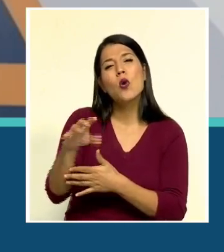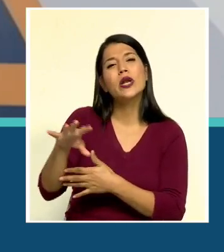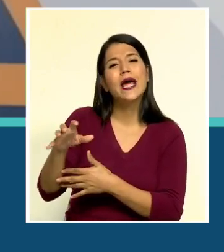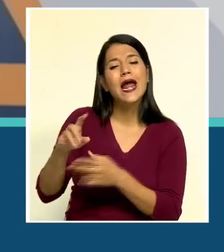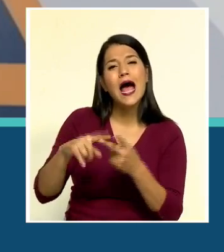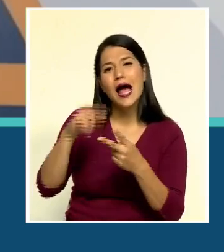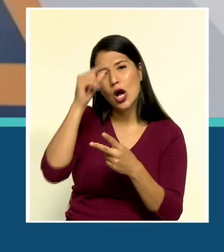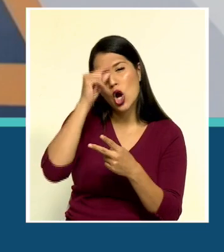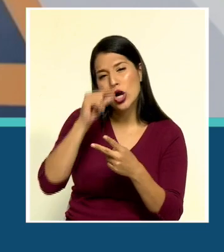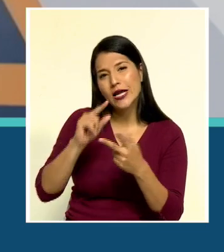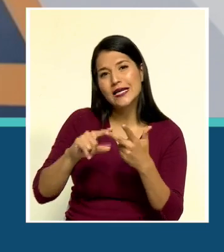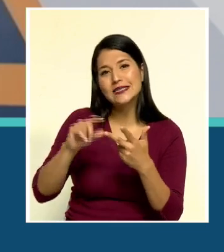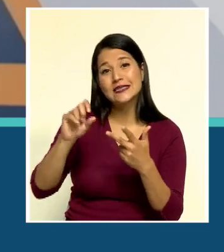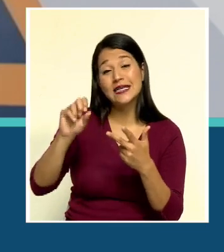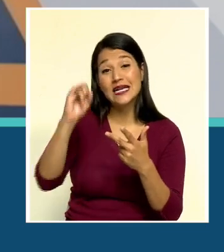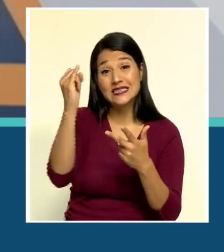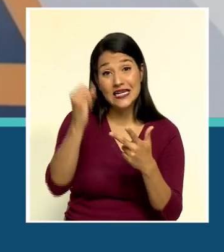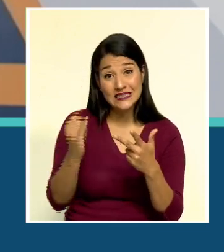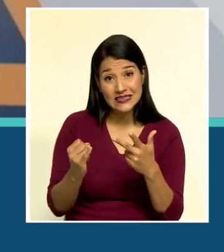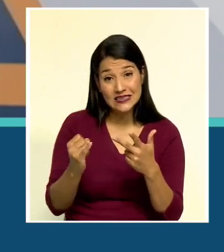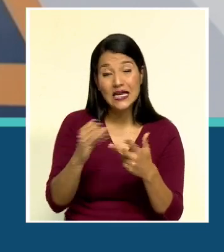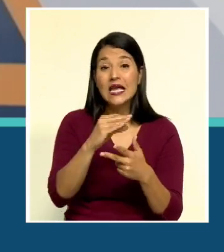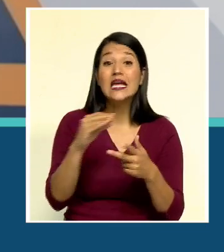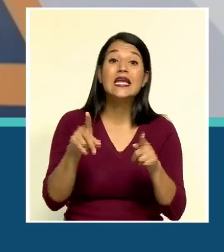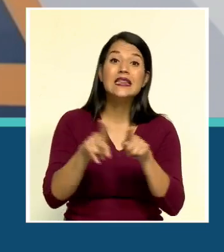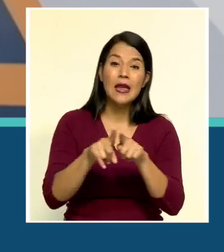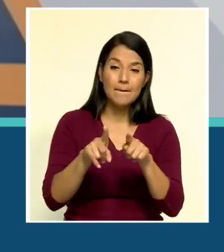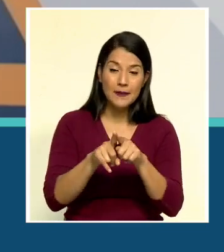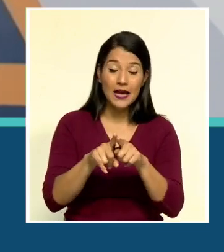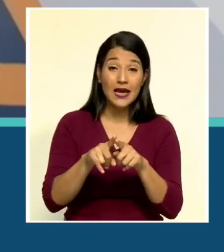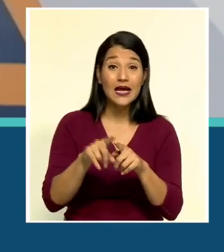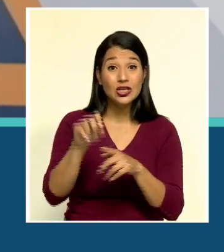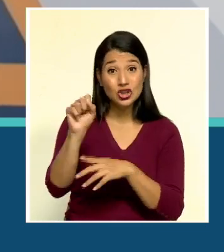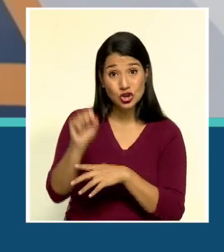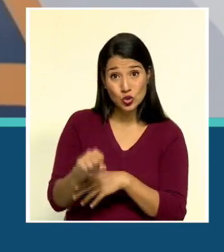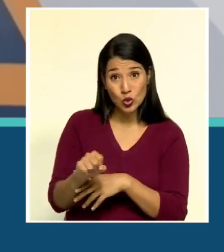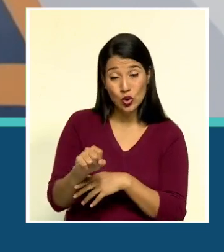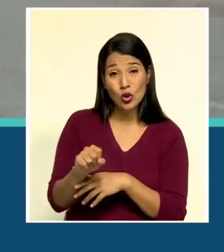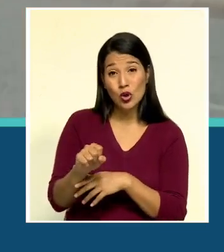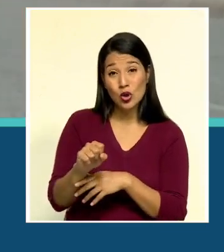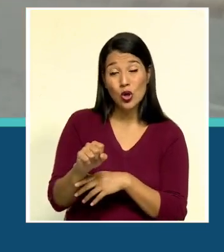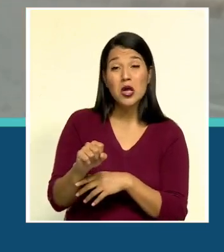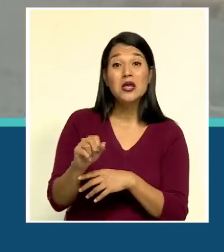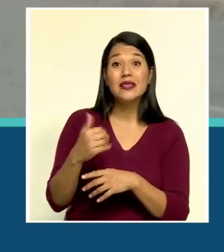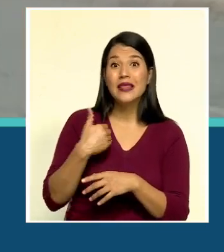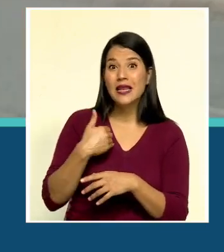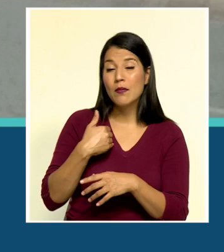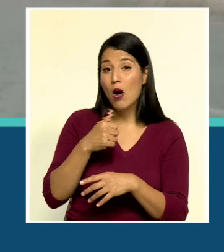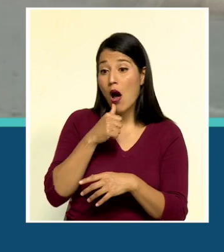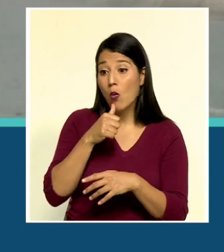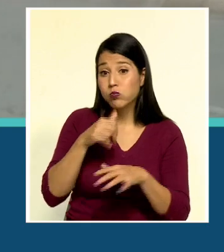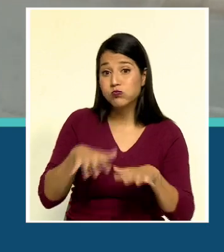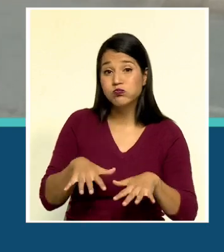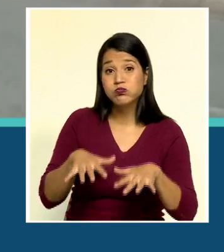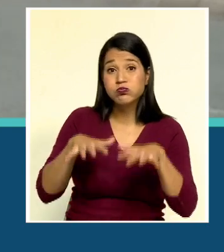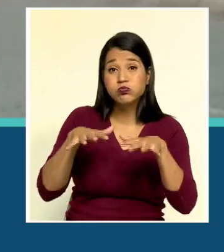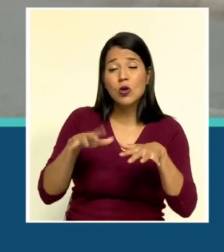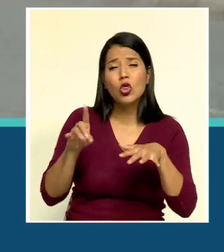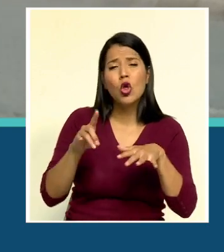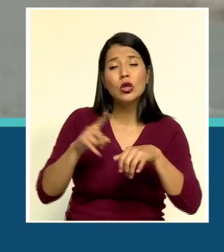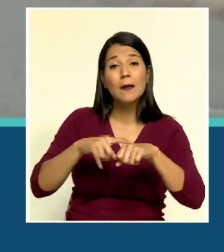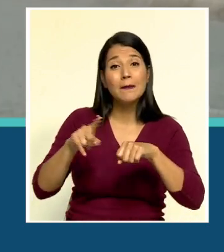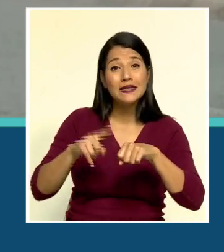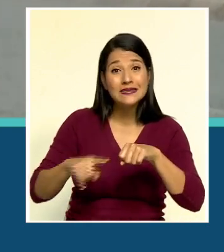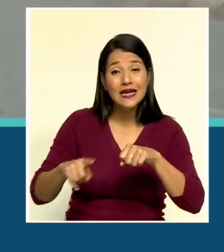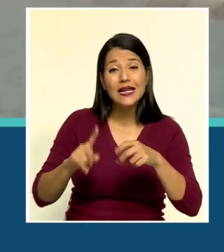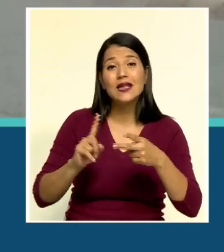Grecia, de Sarchí, y hacia la zona sur. Hemos tenido reportes por inundaciones en la zona de Pérez